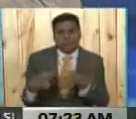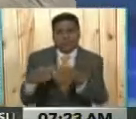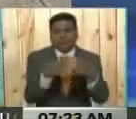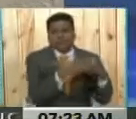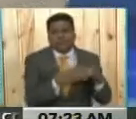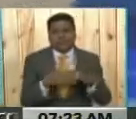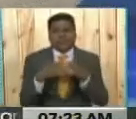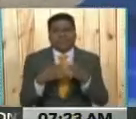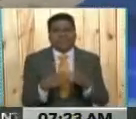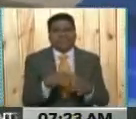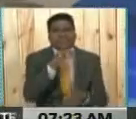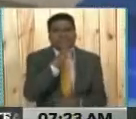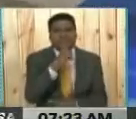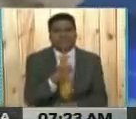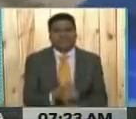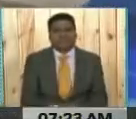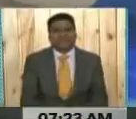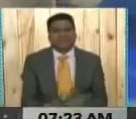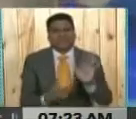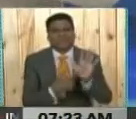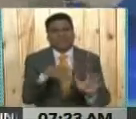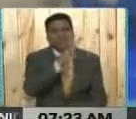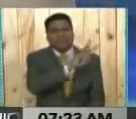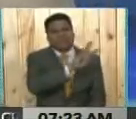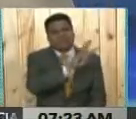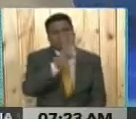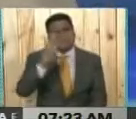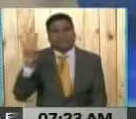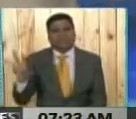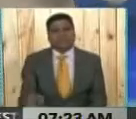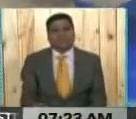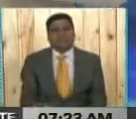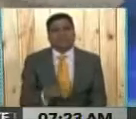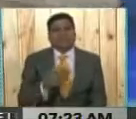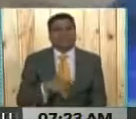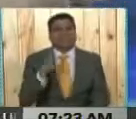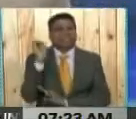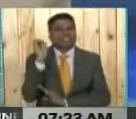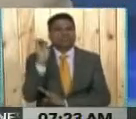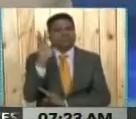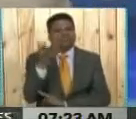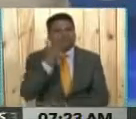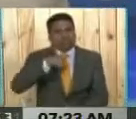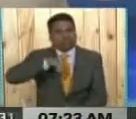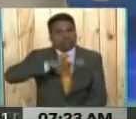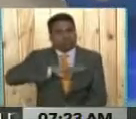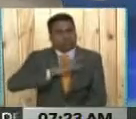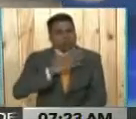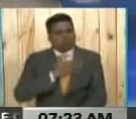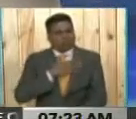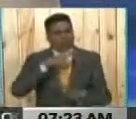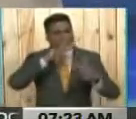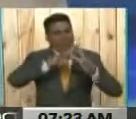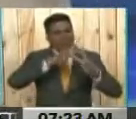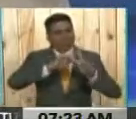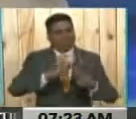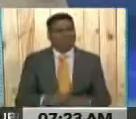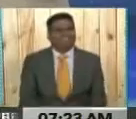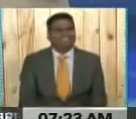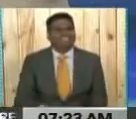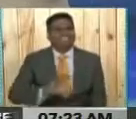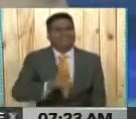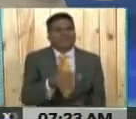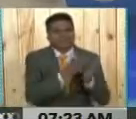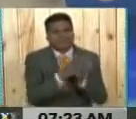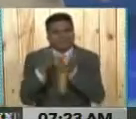Tenemos una nota que tomamos desde nuestra página web. En esta campaña somos diferentes programas nuevos como este, La Pauta de Hoy. Otros pasaron a otro